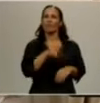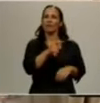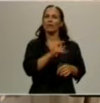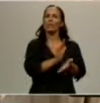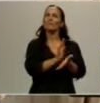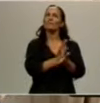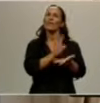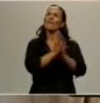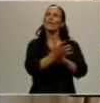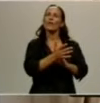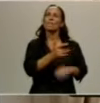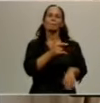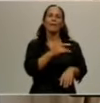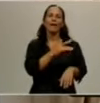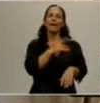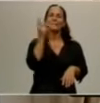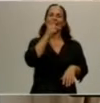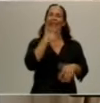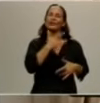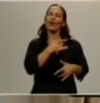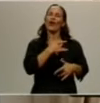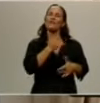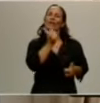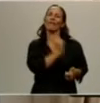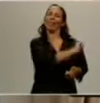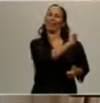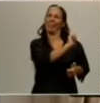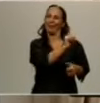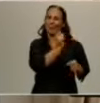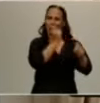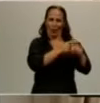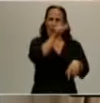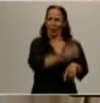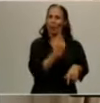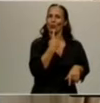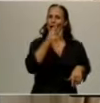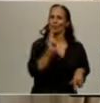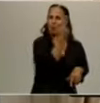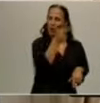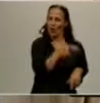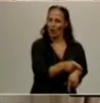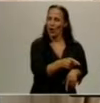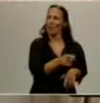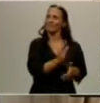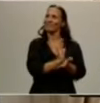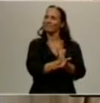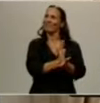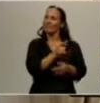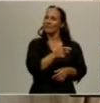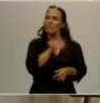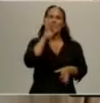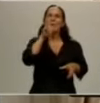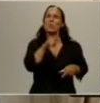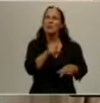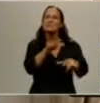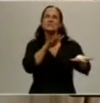corazón de Néstor Kirchner, el presidente. Y me acuerdo que teníamos muchos menos elementos en ese momento.